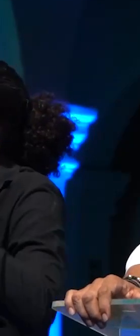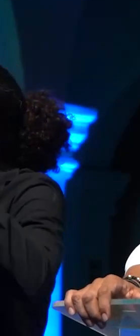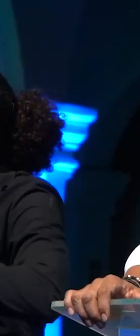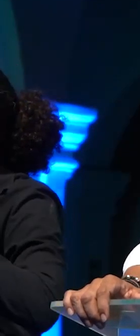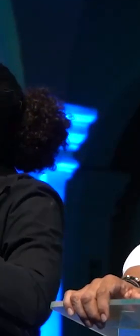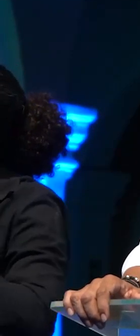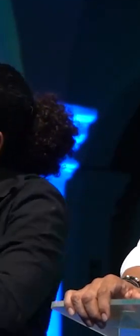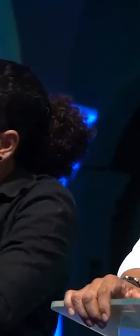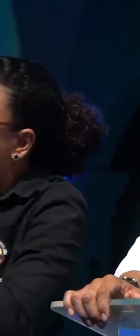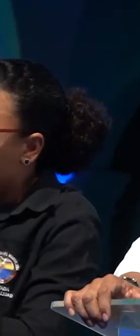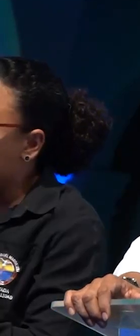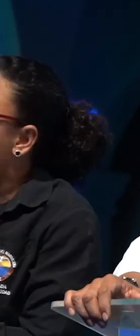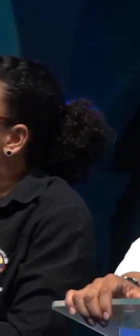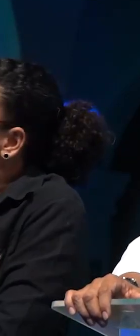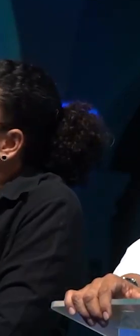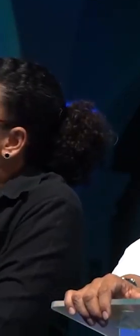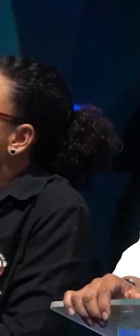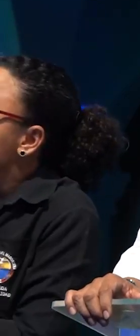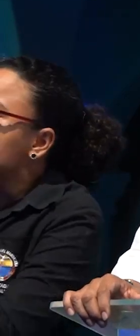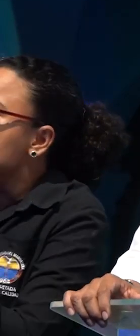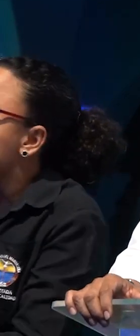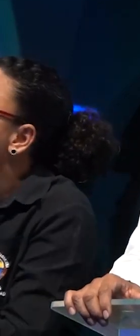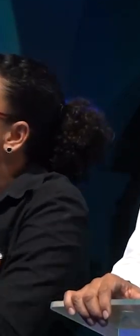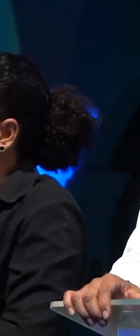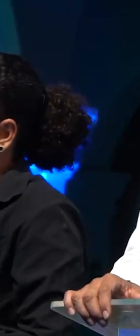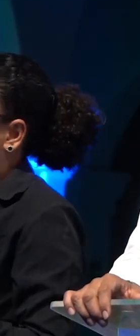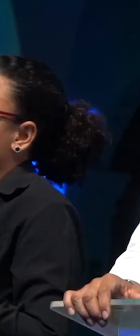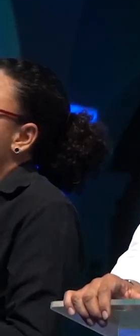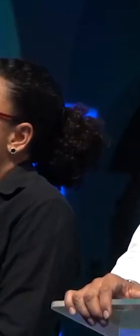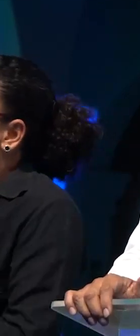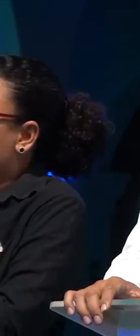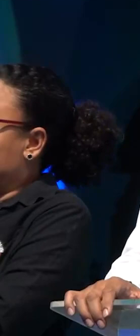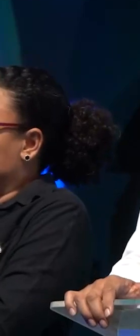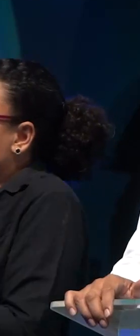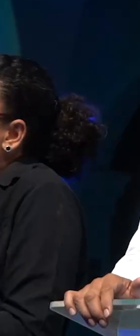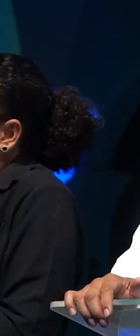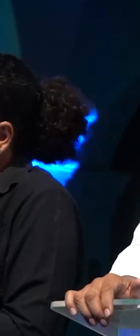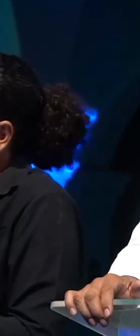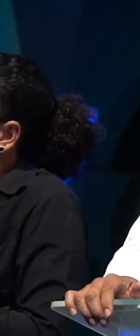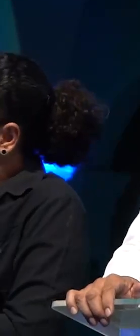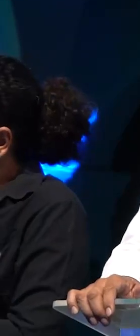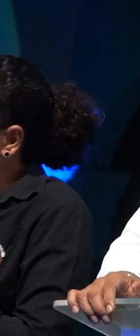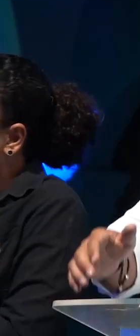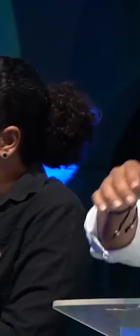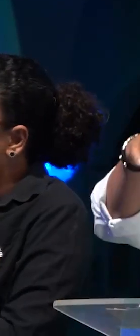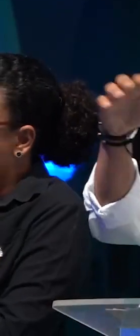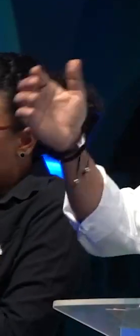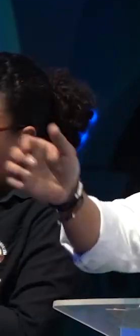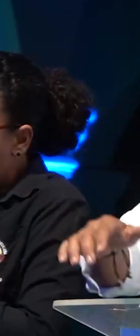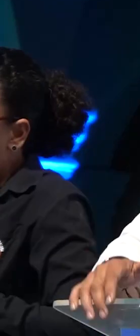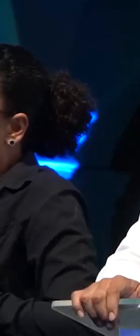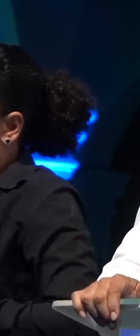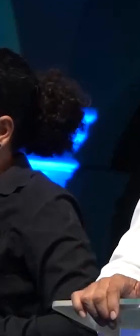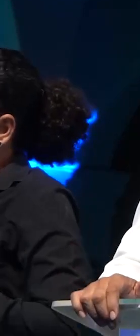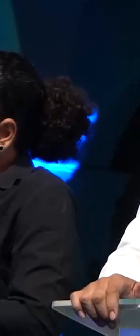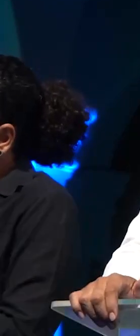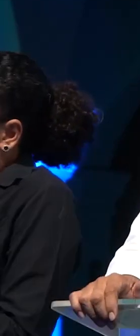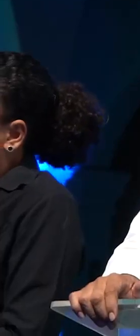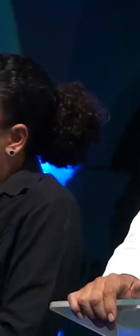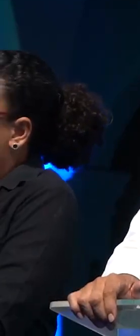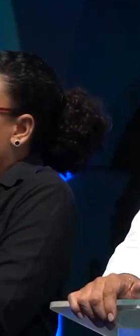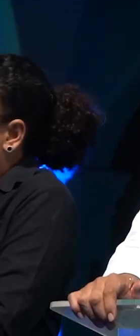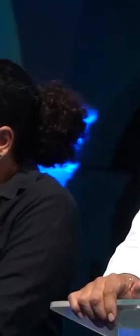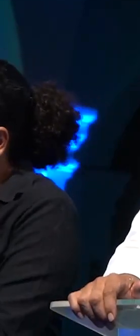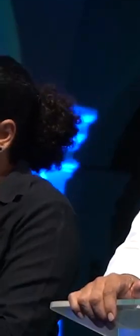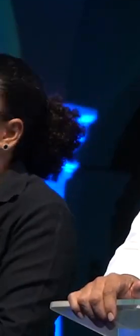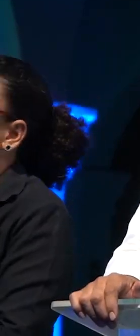morir alguien, ¿qué va a pasar? ¿Me van a acabar? Afortunadamente superaron el COVID y logramos conseguir con amigos una cabaña y pasaron